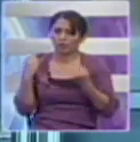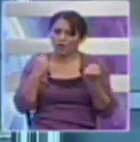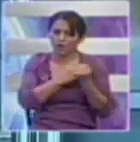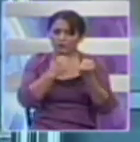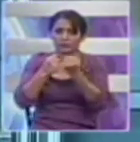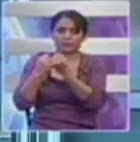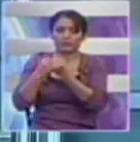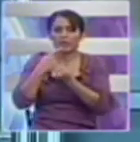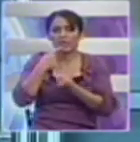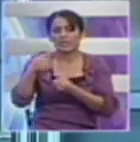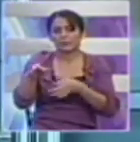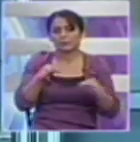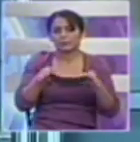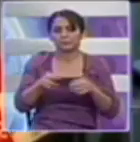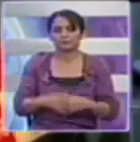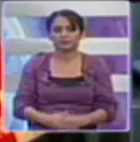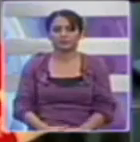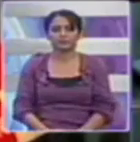nos señalan al respecto.